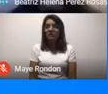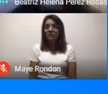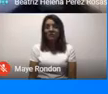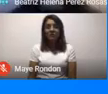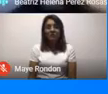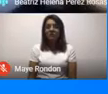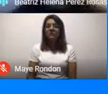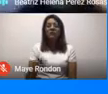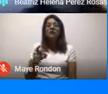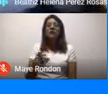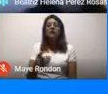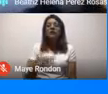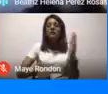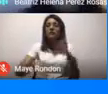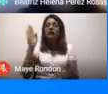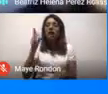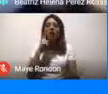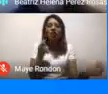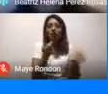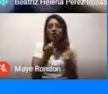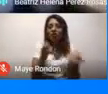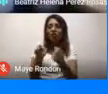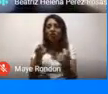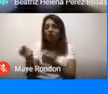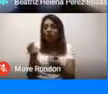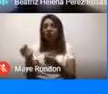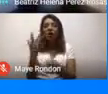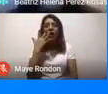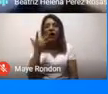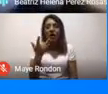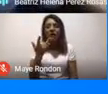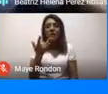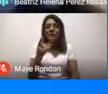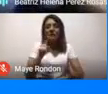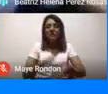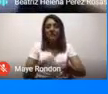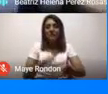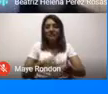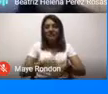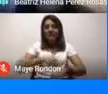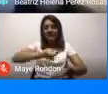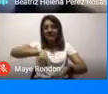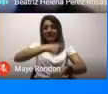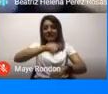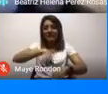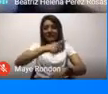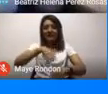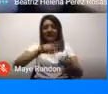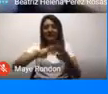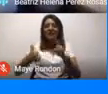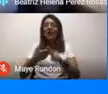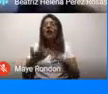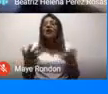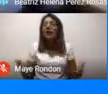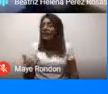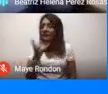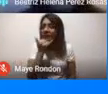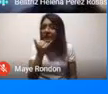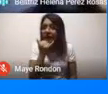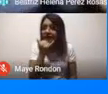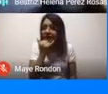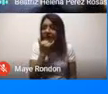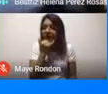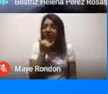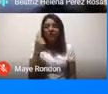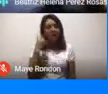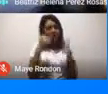territorio, no tan cerca de pronto, pero sí en algunas horas, eso, ahora sí va a querer explorarme un poco más. Entonces empiezo a